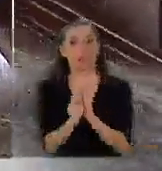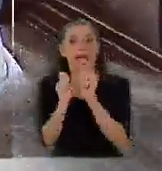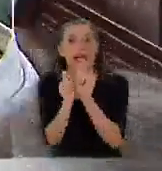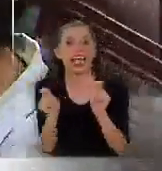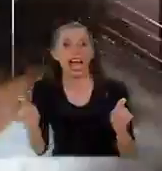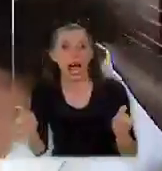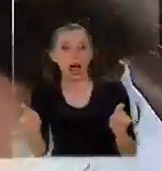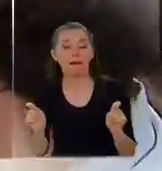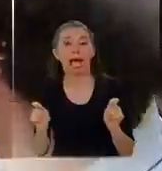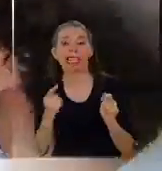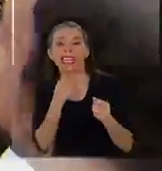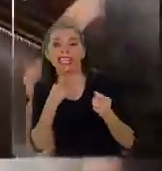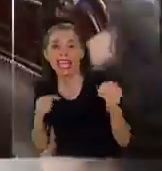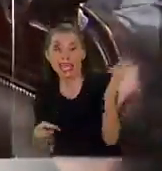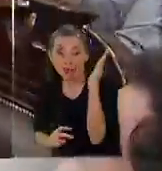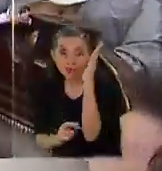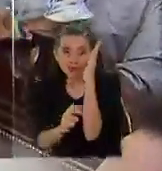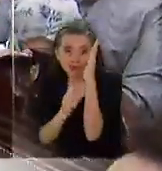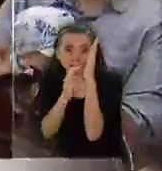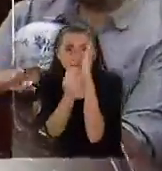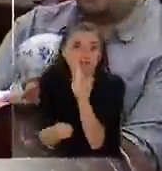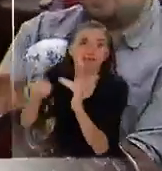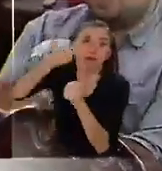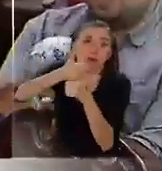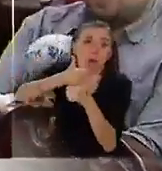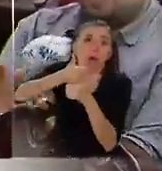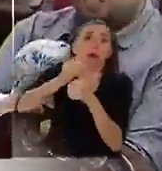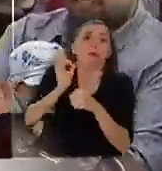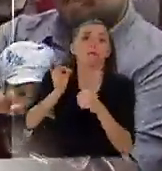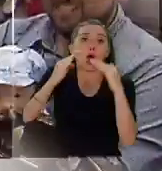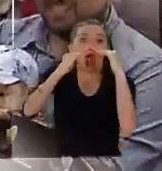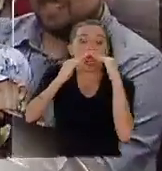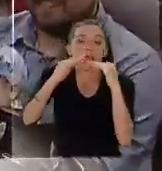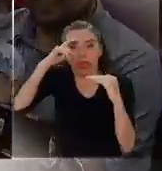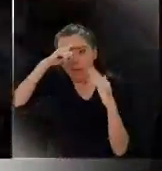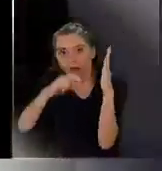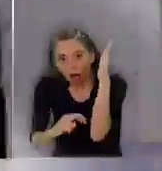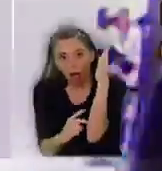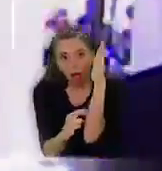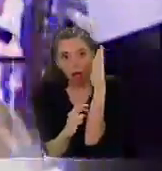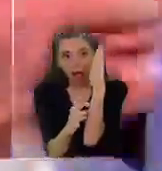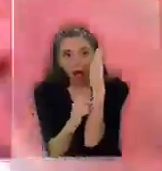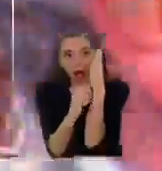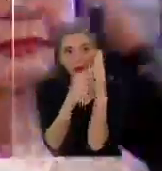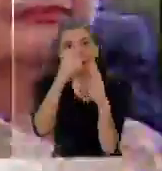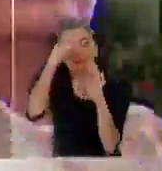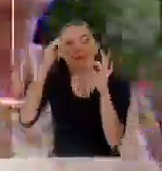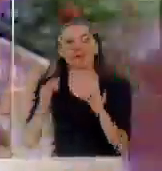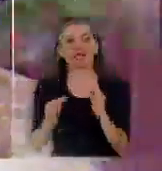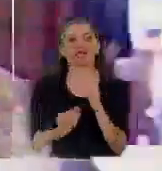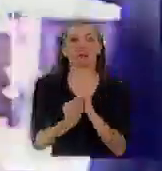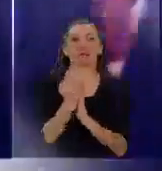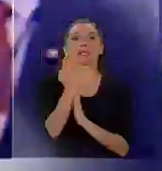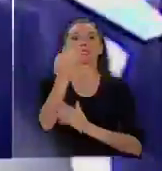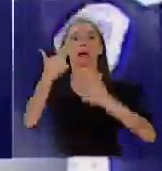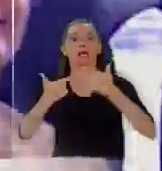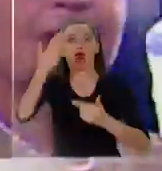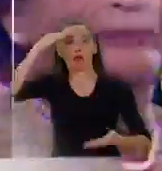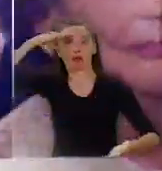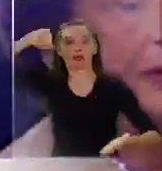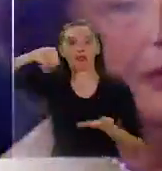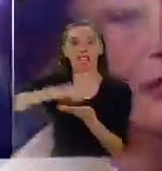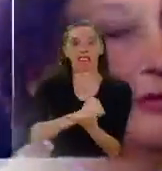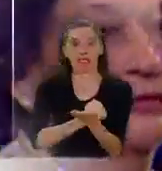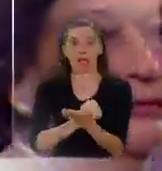un camino a La Moneda que se volvió cuesta arriba, en lo que estaba destinado a ser el corolario de una carrera política que partió en medio de la dictadura que